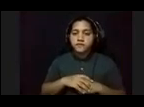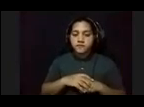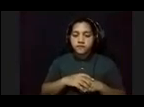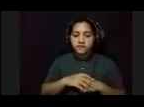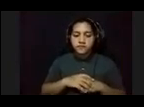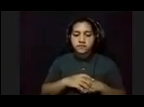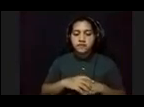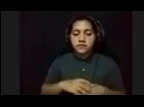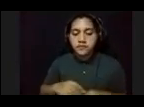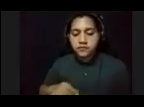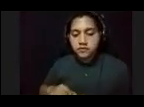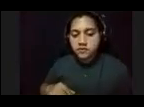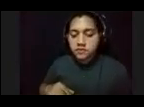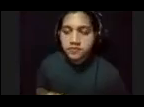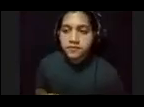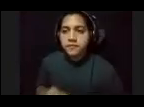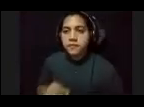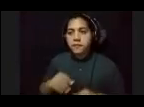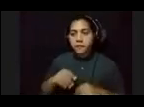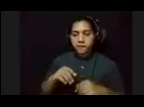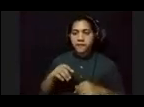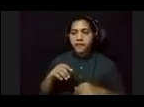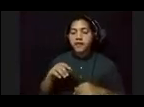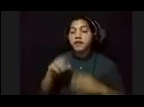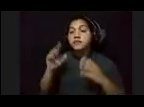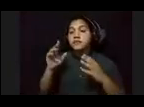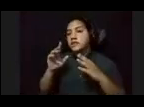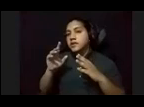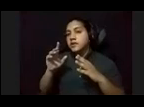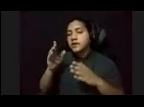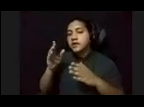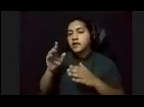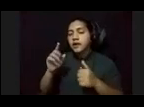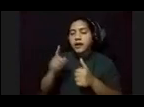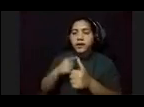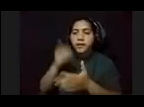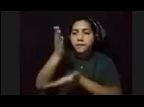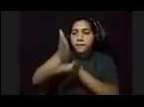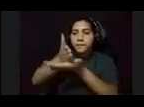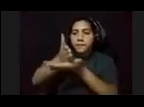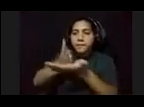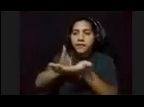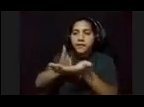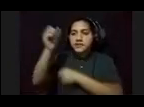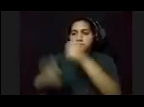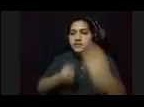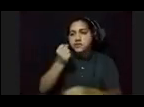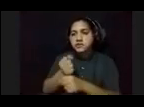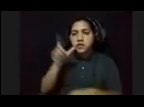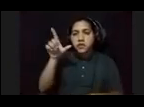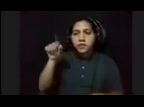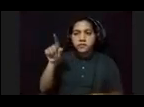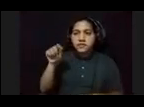durante la primera mitad del siglo XX, ¿verdad? La tuberculosis era una